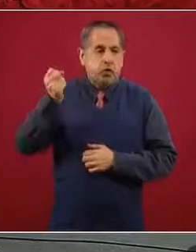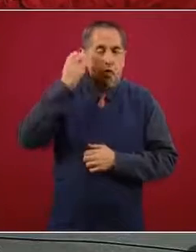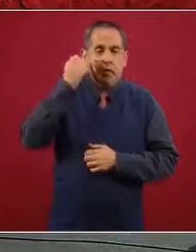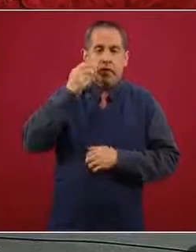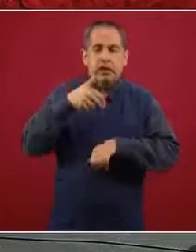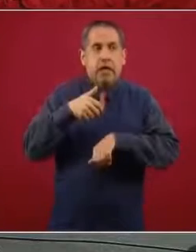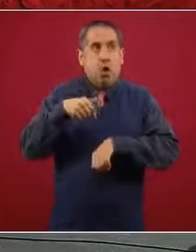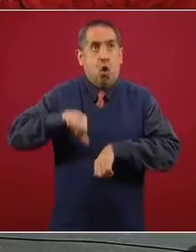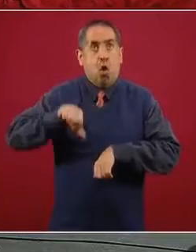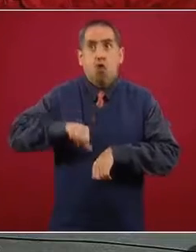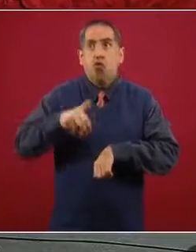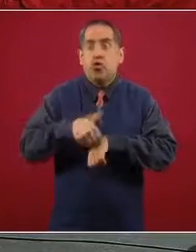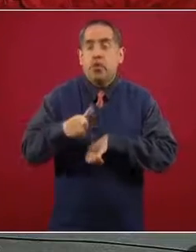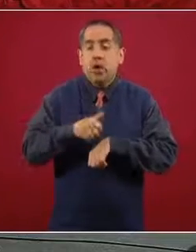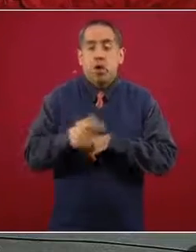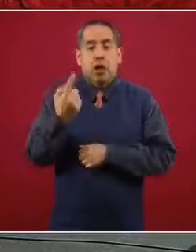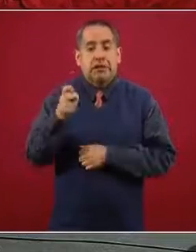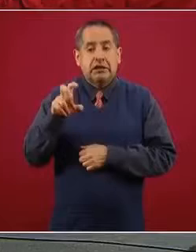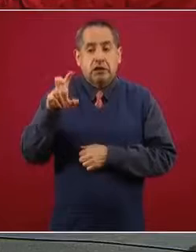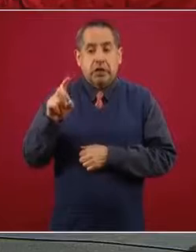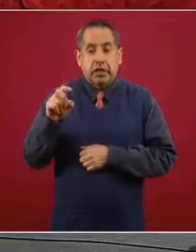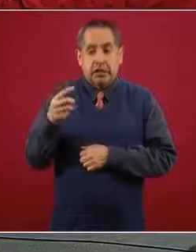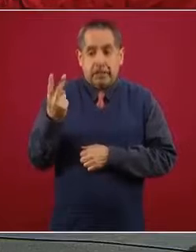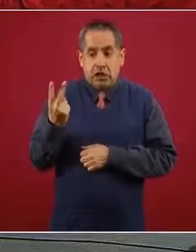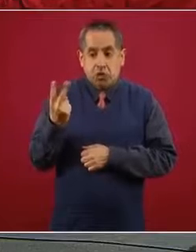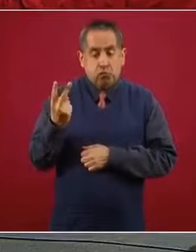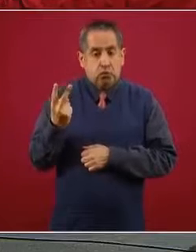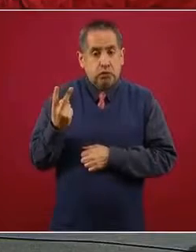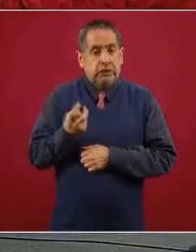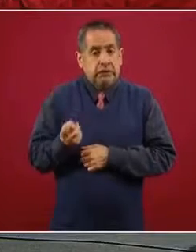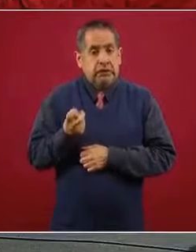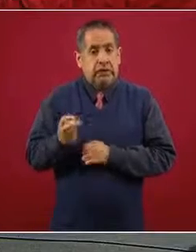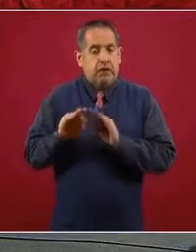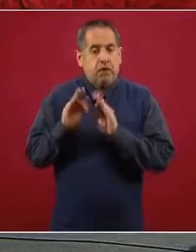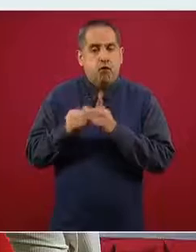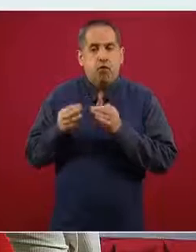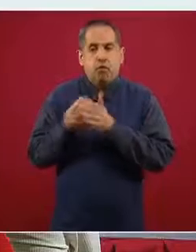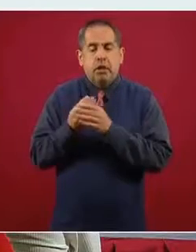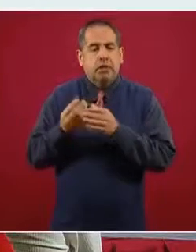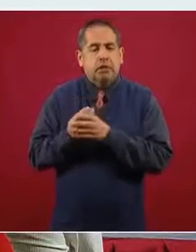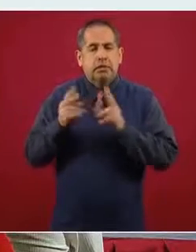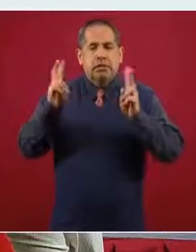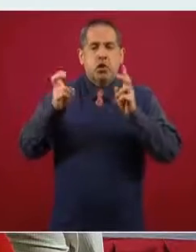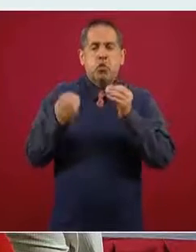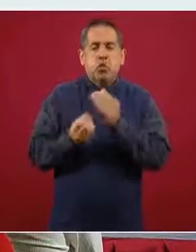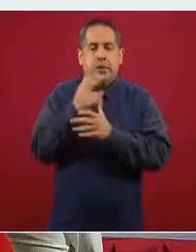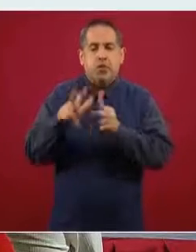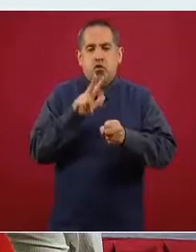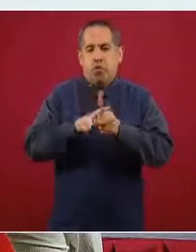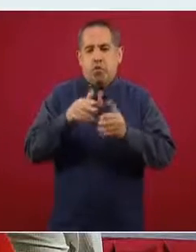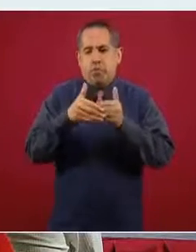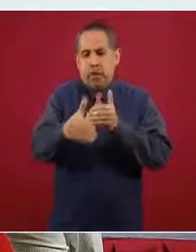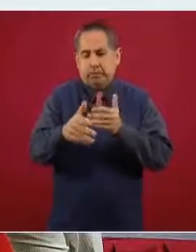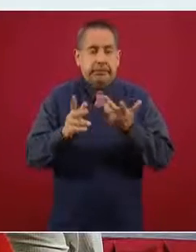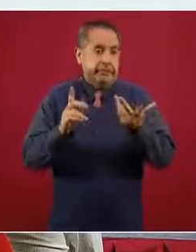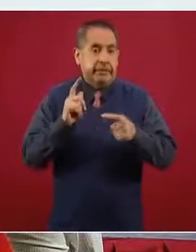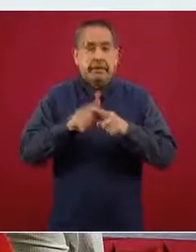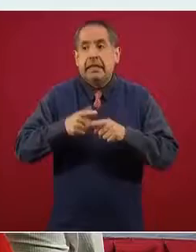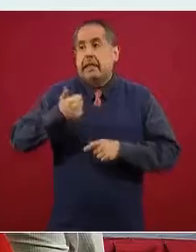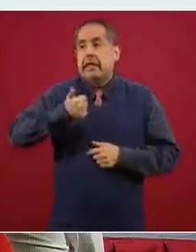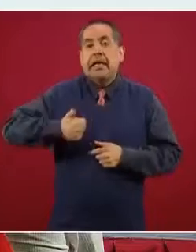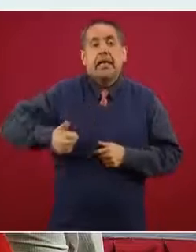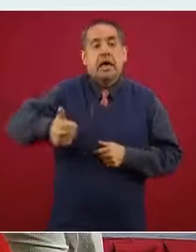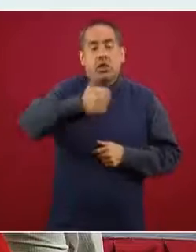número 132 en este nuevo modelo de la nueva normalidad, en donde cada una de las